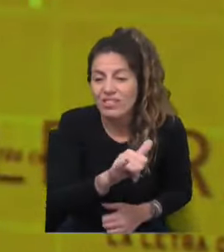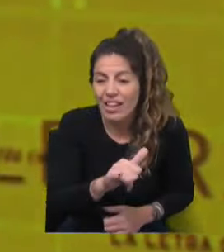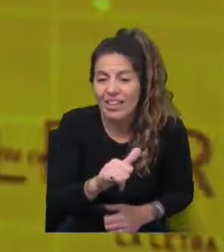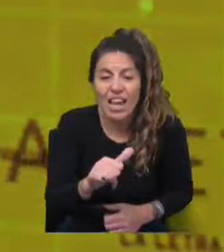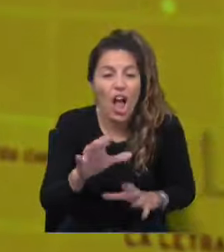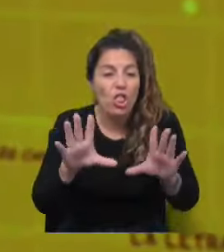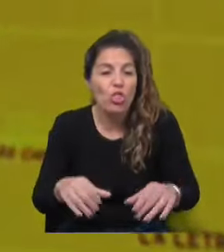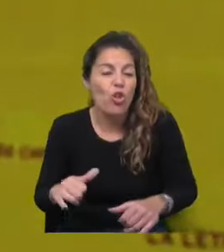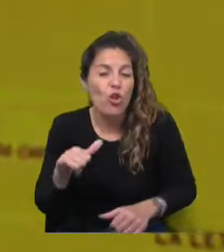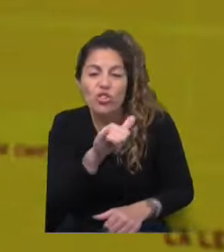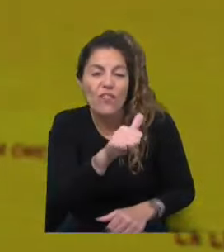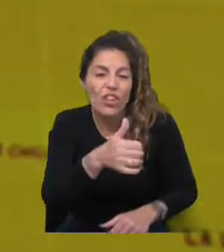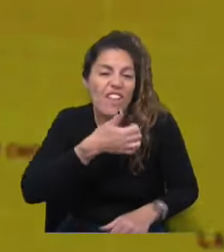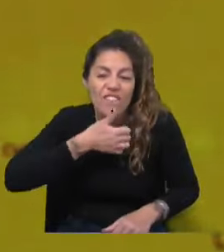obsoleto